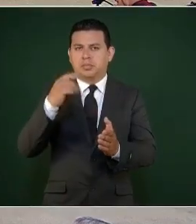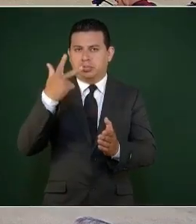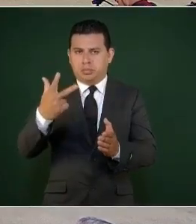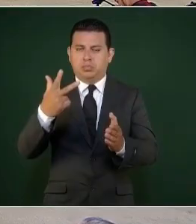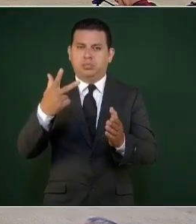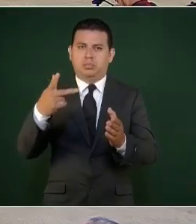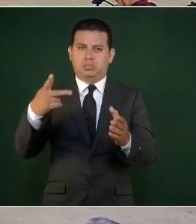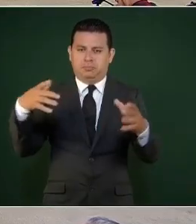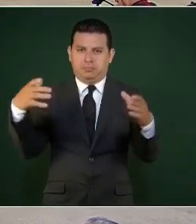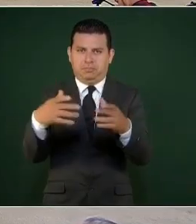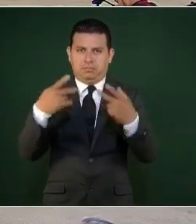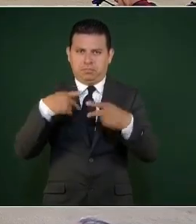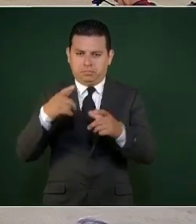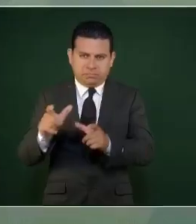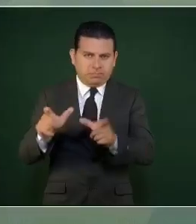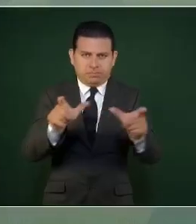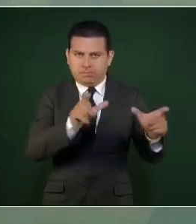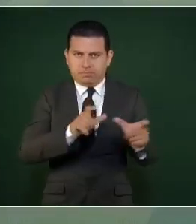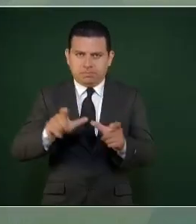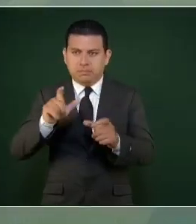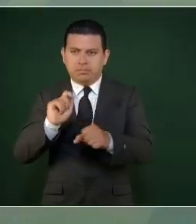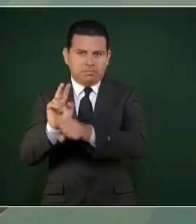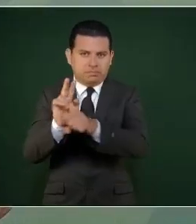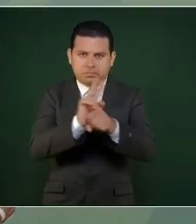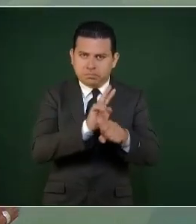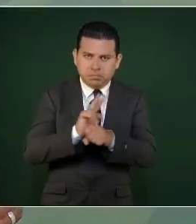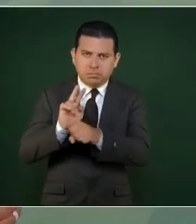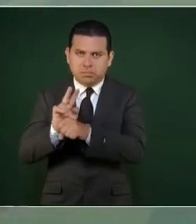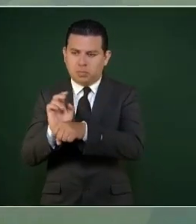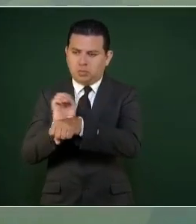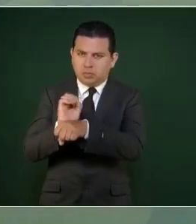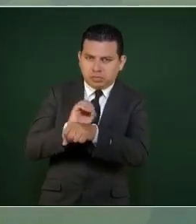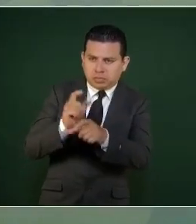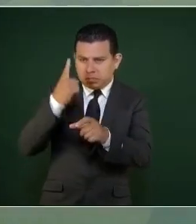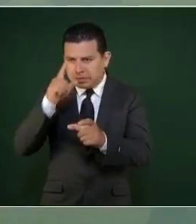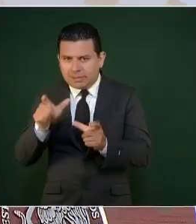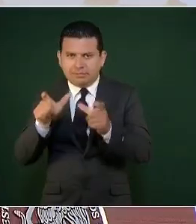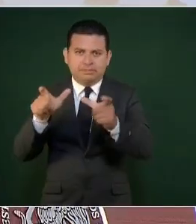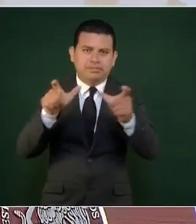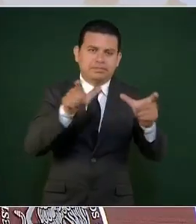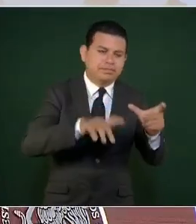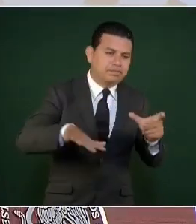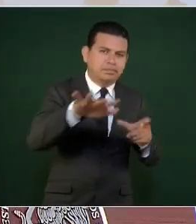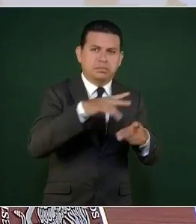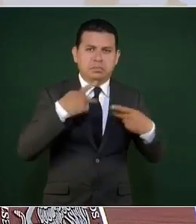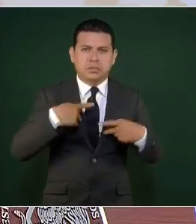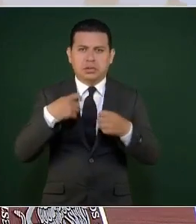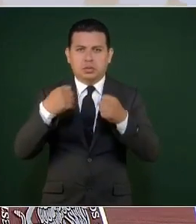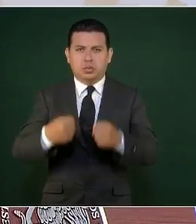21.578 elementos operativos generando condiciones de seguridad para la población.